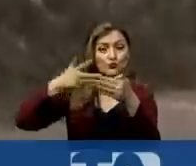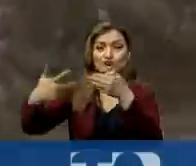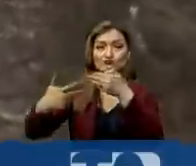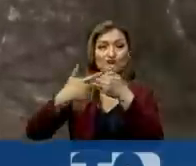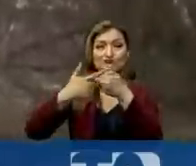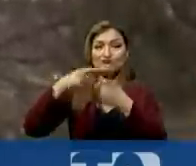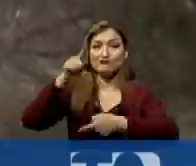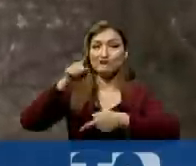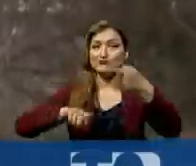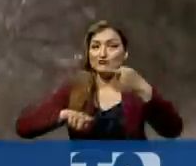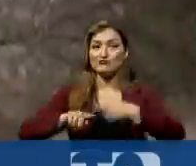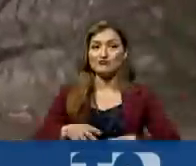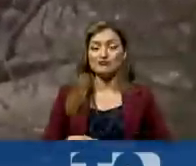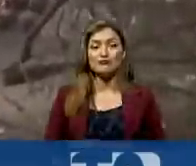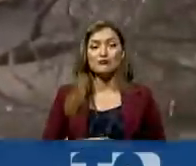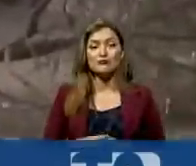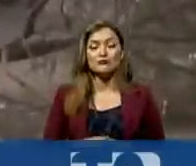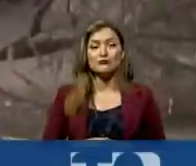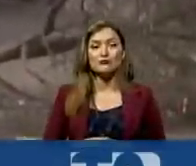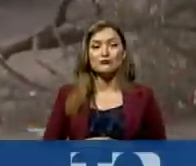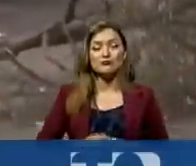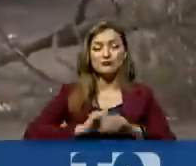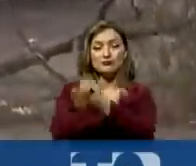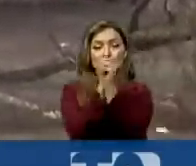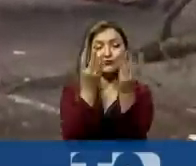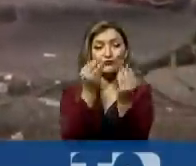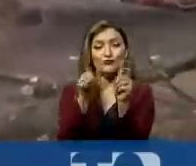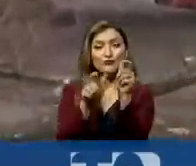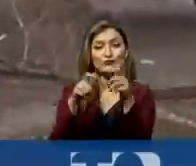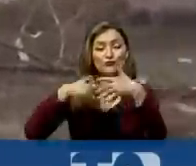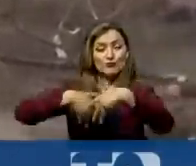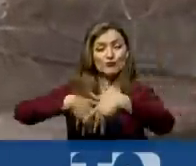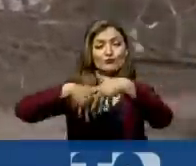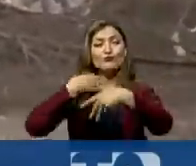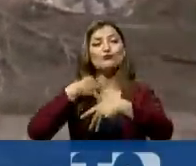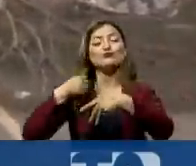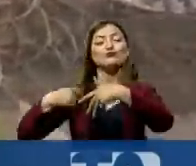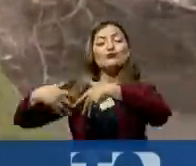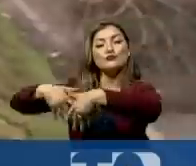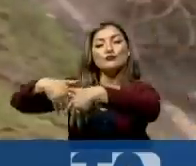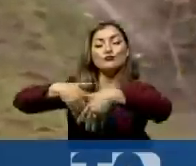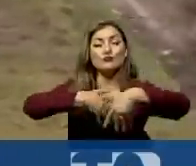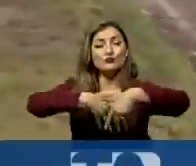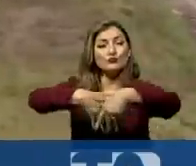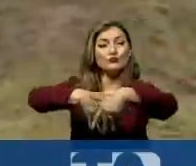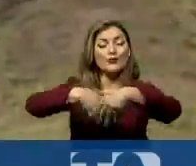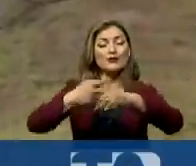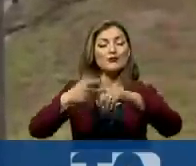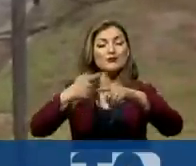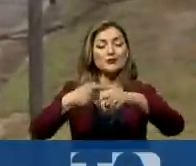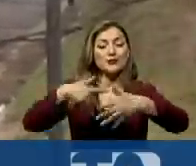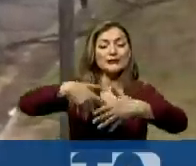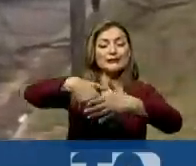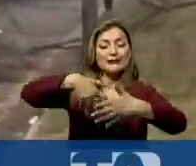podido evidenciar durante la mañana a cientos de ciudadanos venir desde varios puntos desde acá de la provincia de pichincha